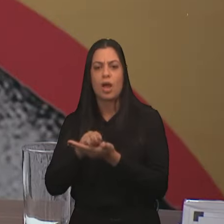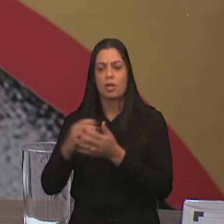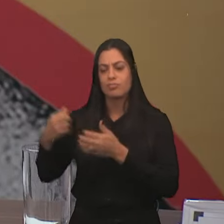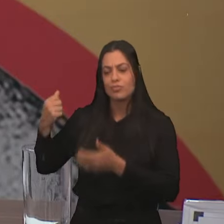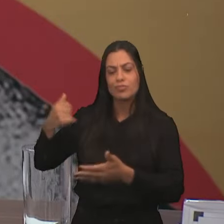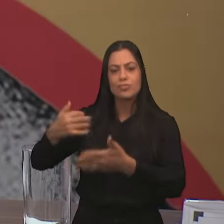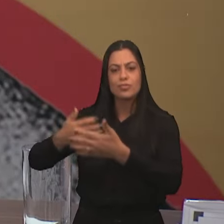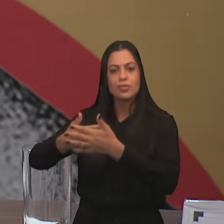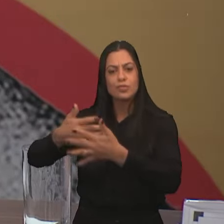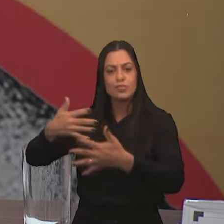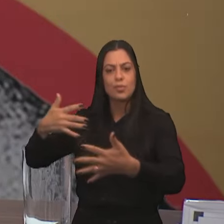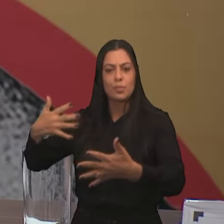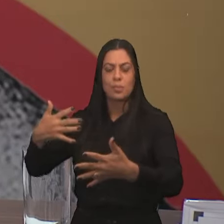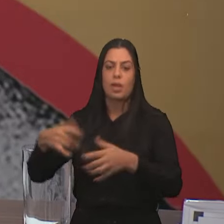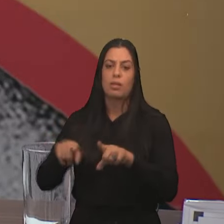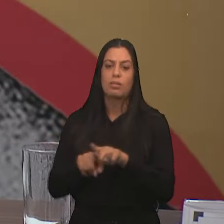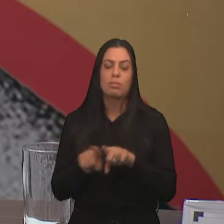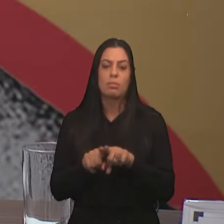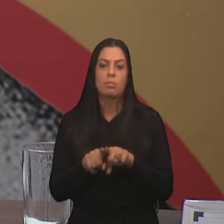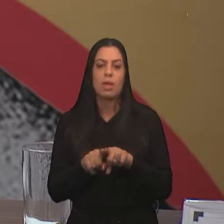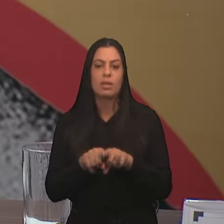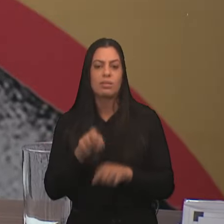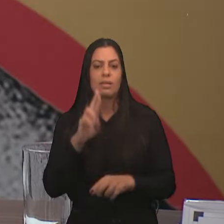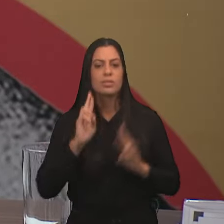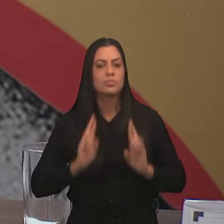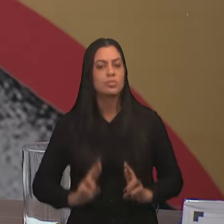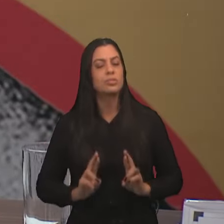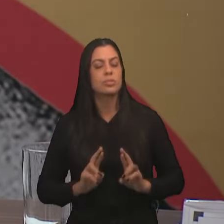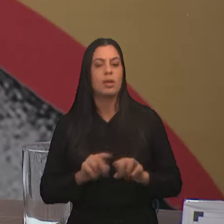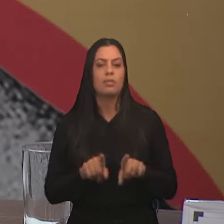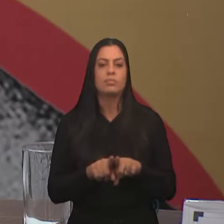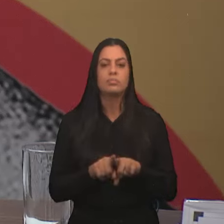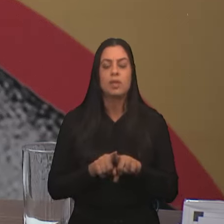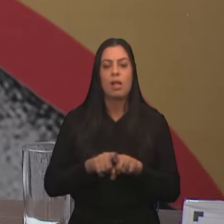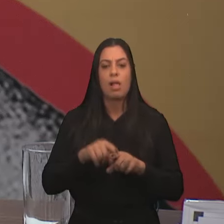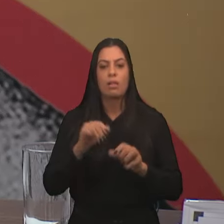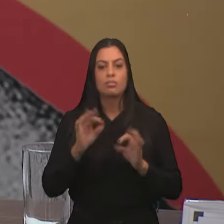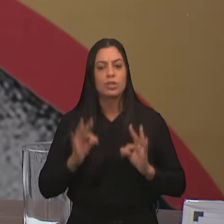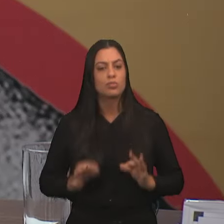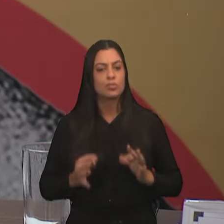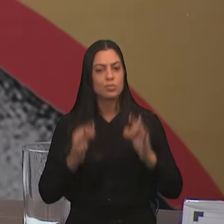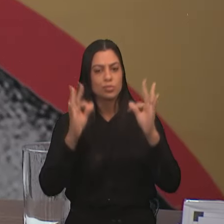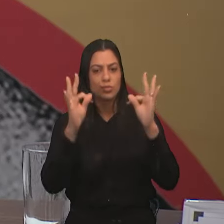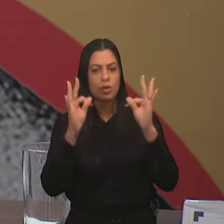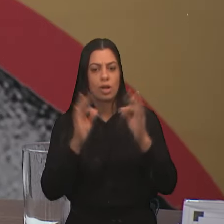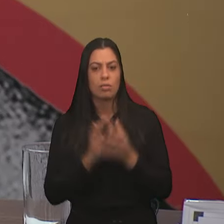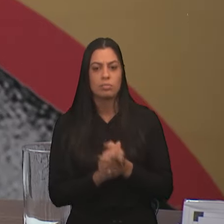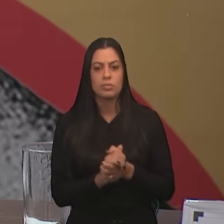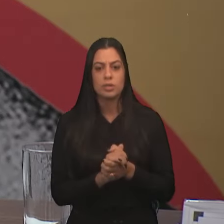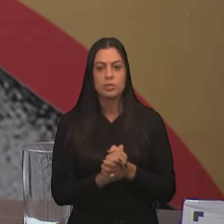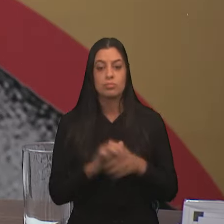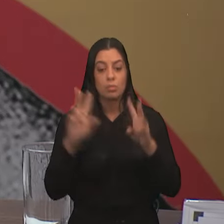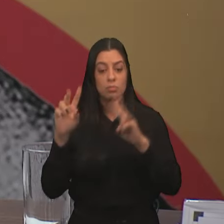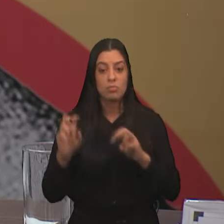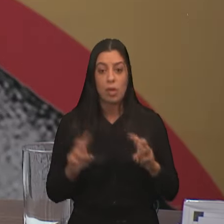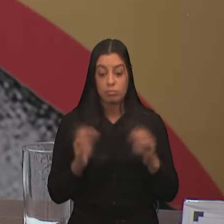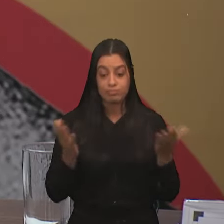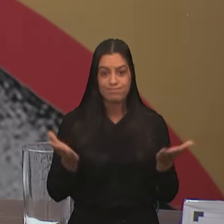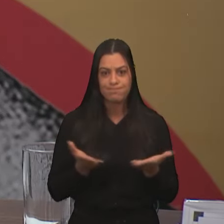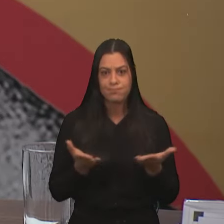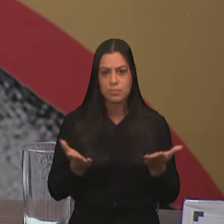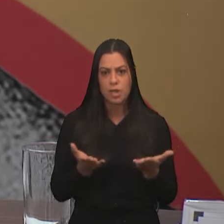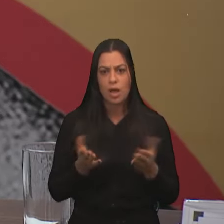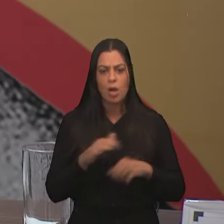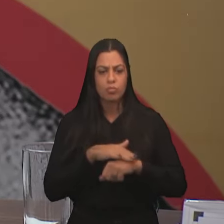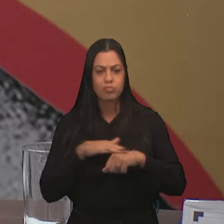desarrollo responsable y sostenible de esa tecnología. Estamos hablando del momento